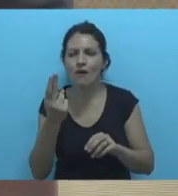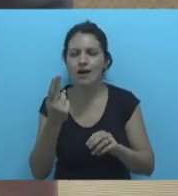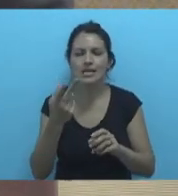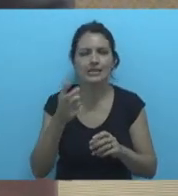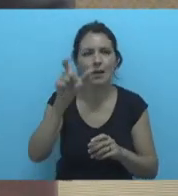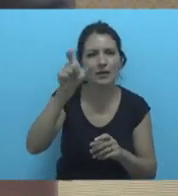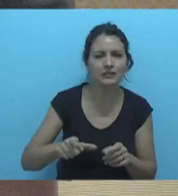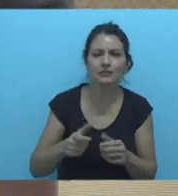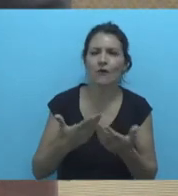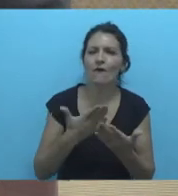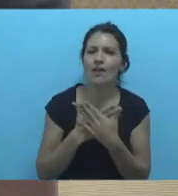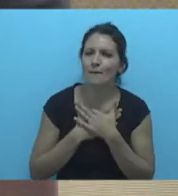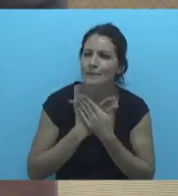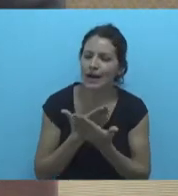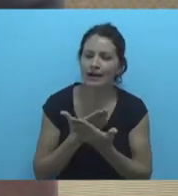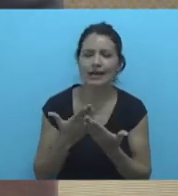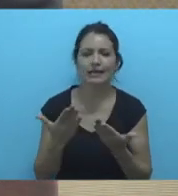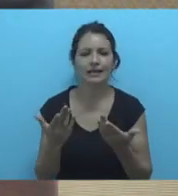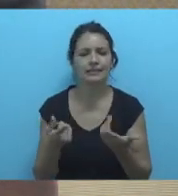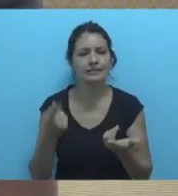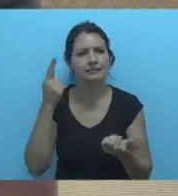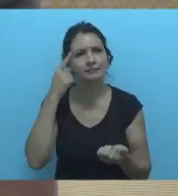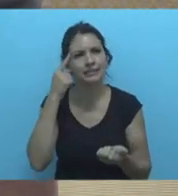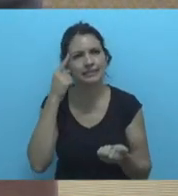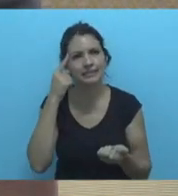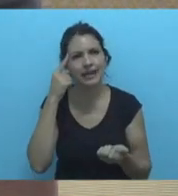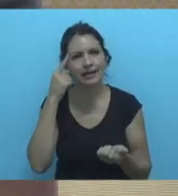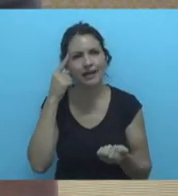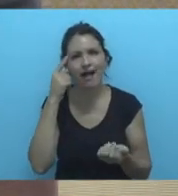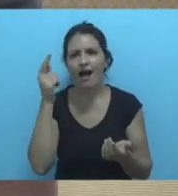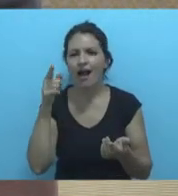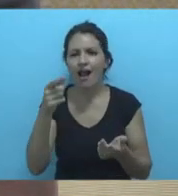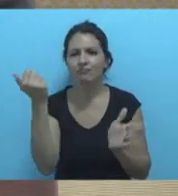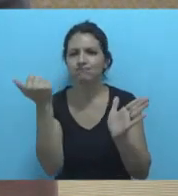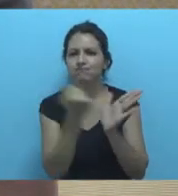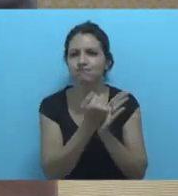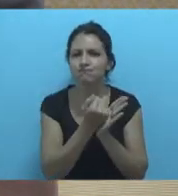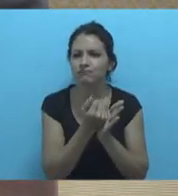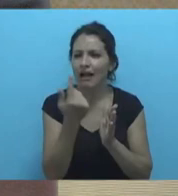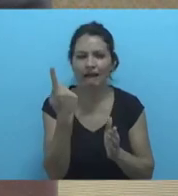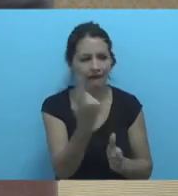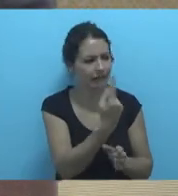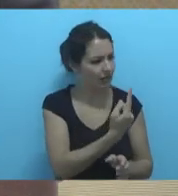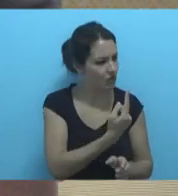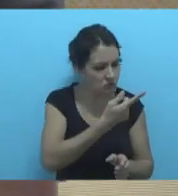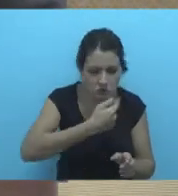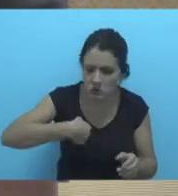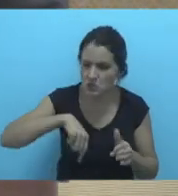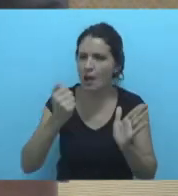tan querida y que han dejado una marca, es indispensable pensar cuál es la marca que nos dejó a cada una de las personas que estamos